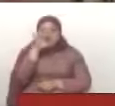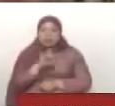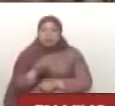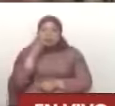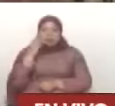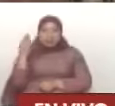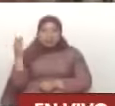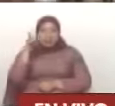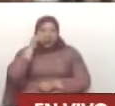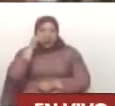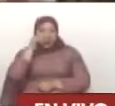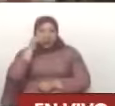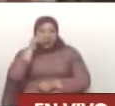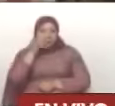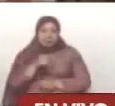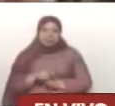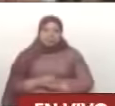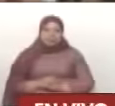Leonardo Montezuma.